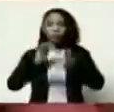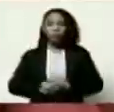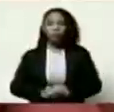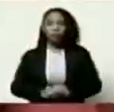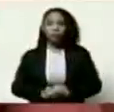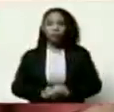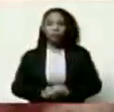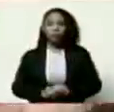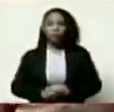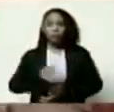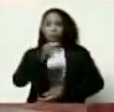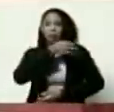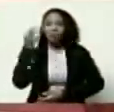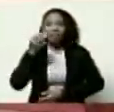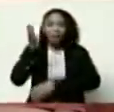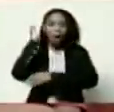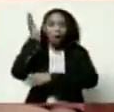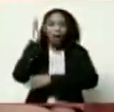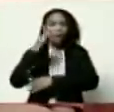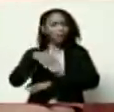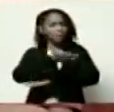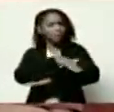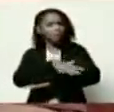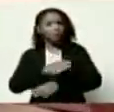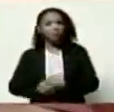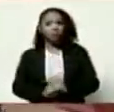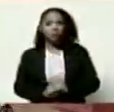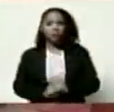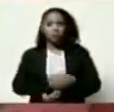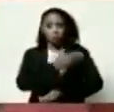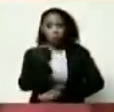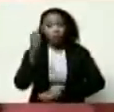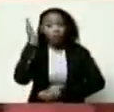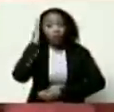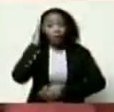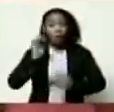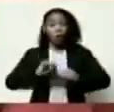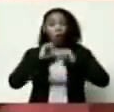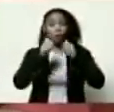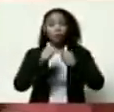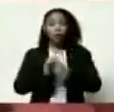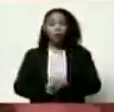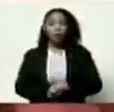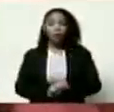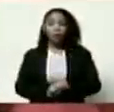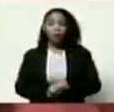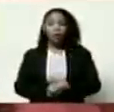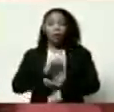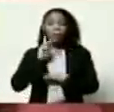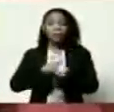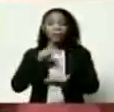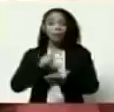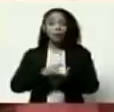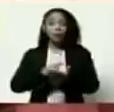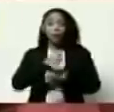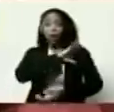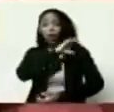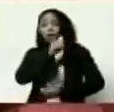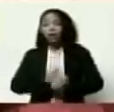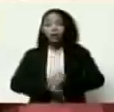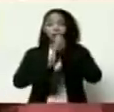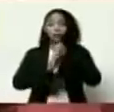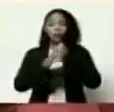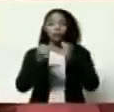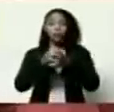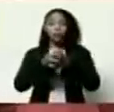una extraordinaria jornada donde ustedes saben que comenzamos con la postulación de los delegados y de las